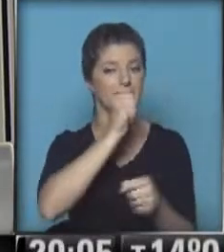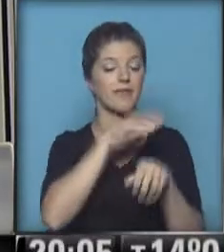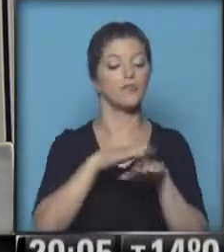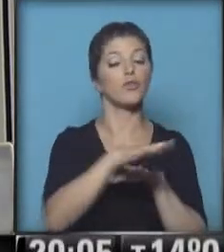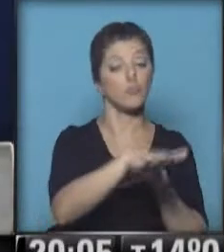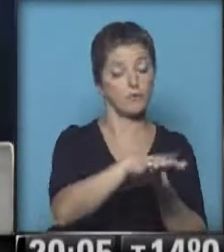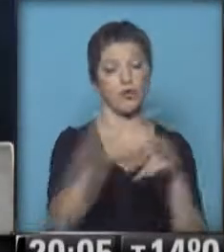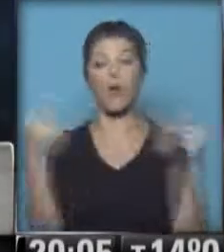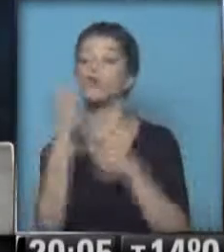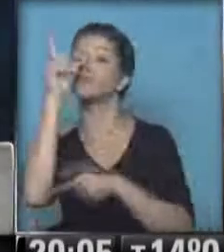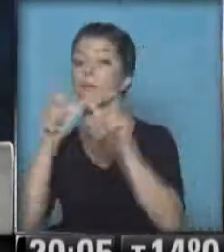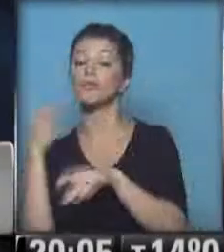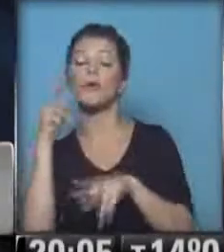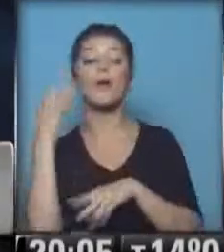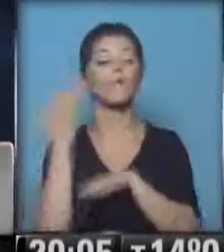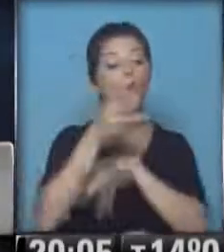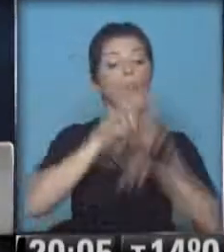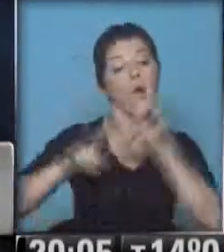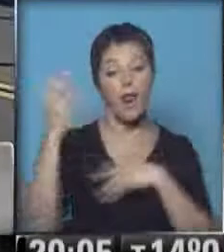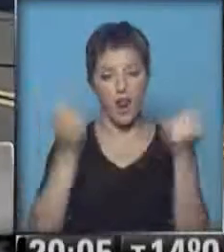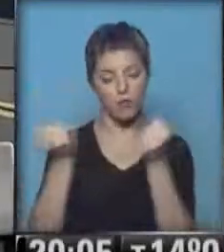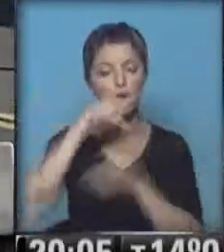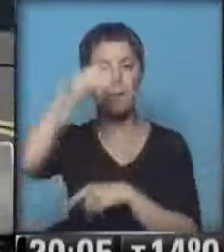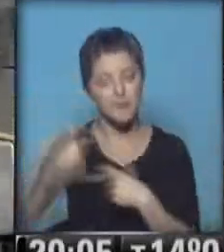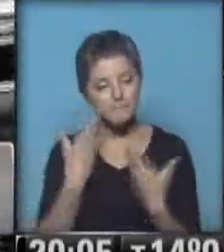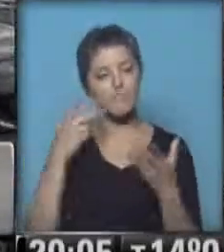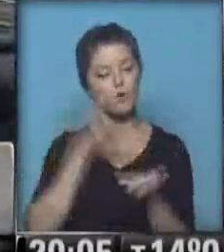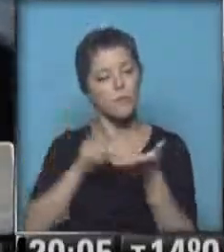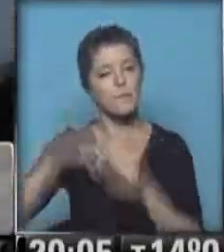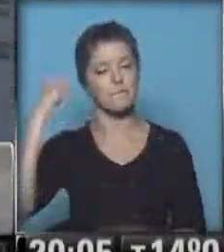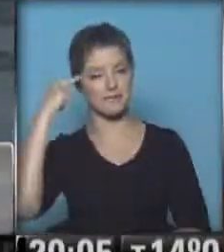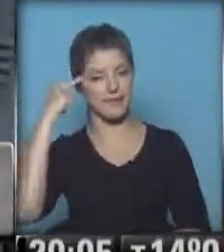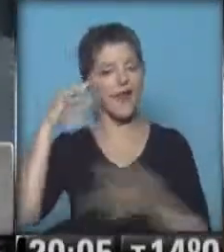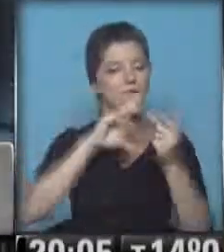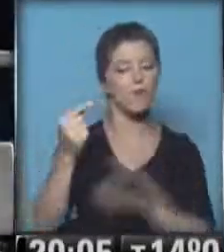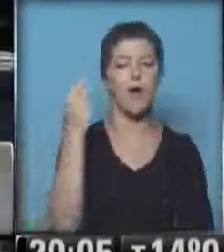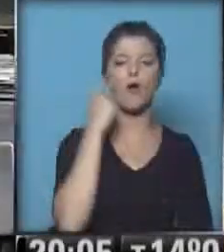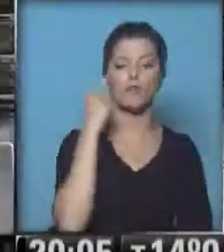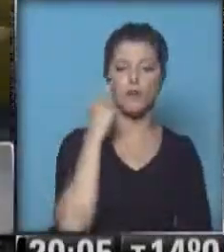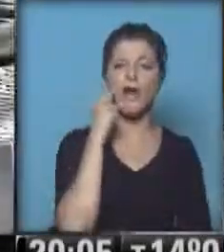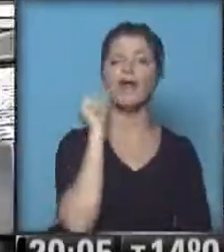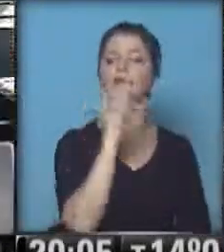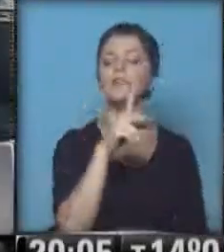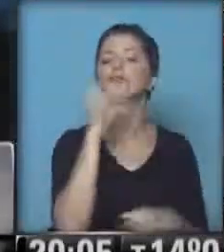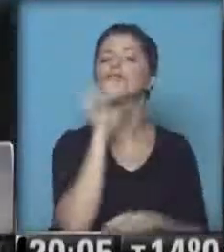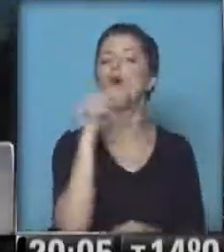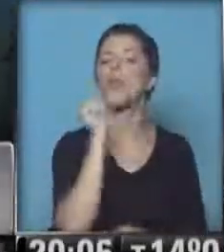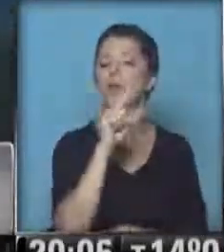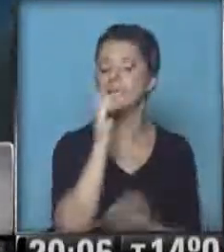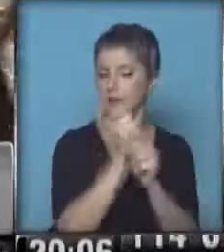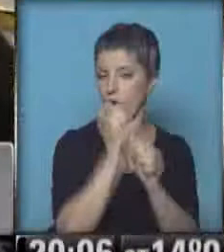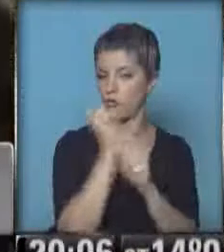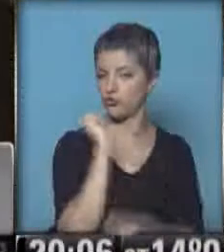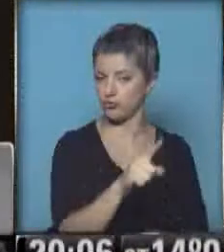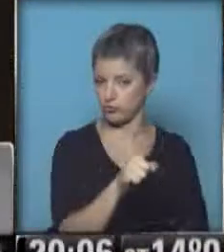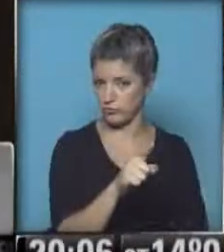un usuario reavivó la discusión acerca de los controles y las modalidades contractuales del servicio. Básicamente